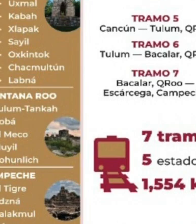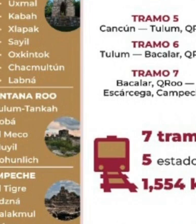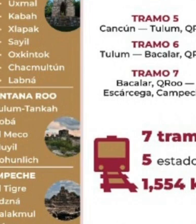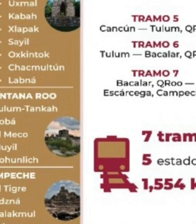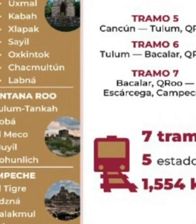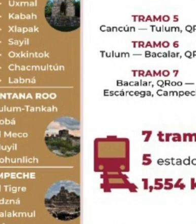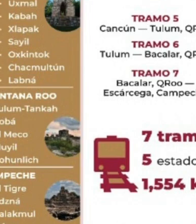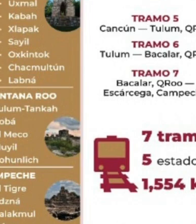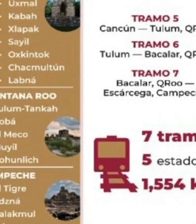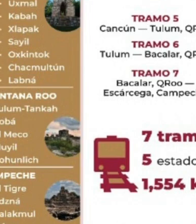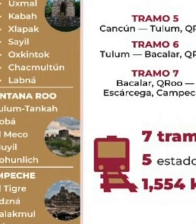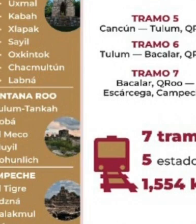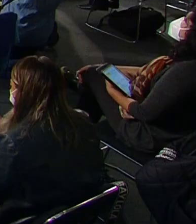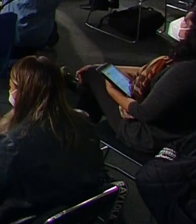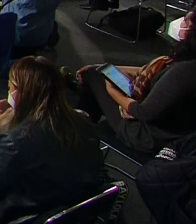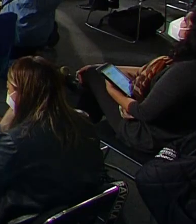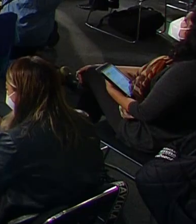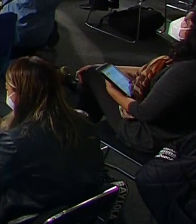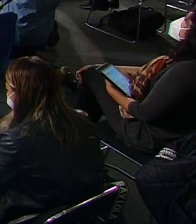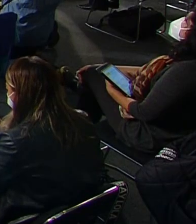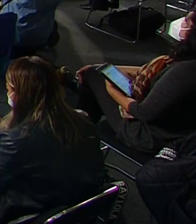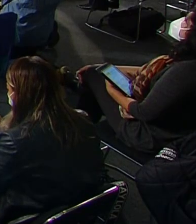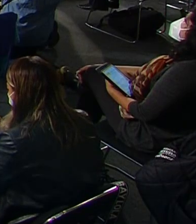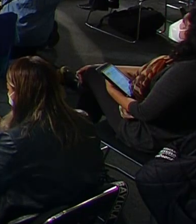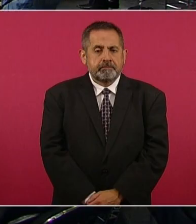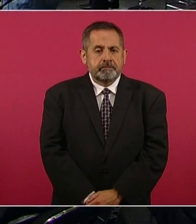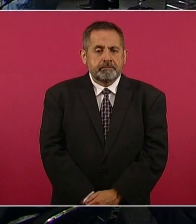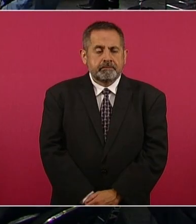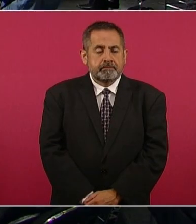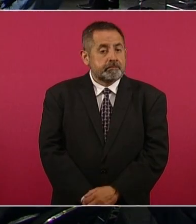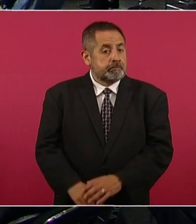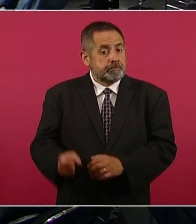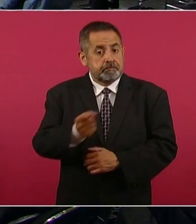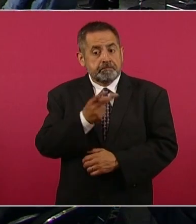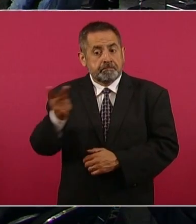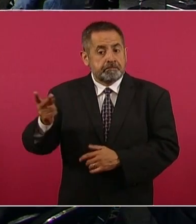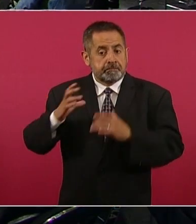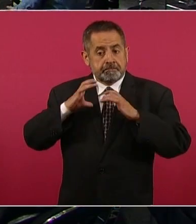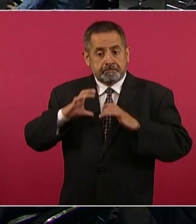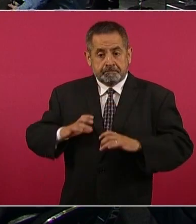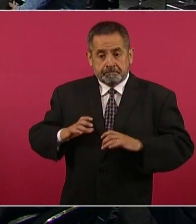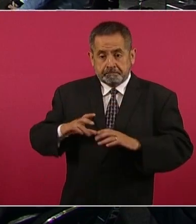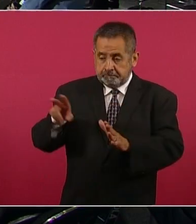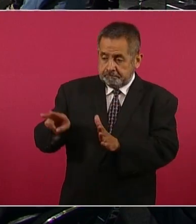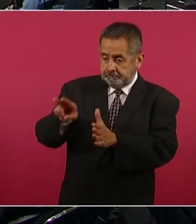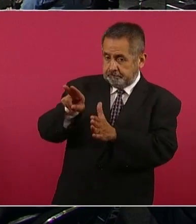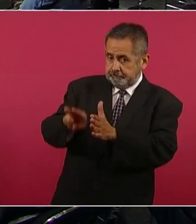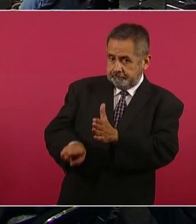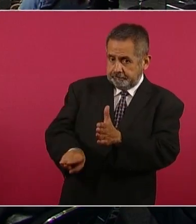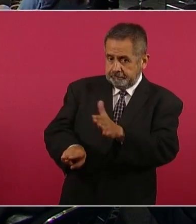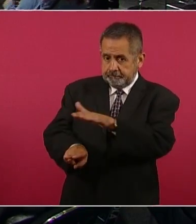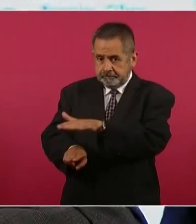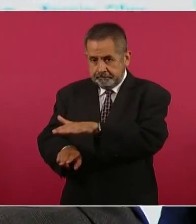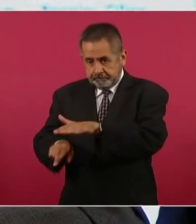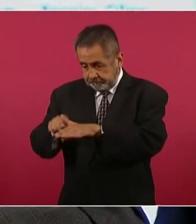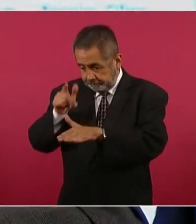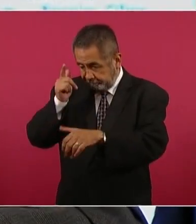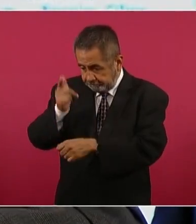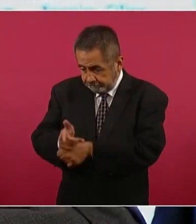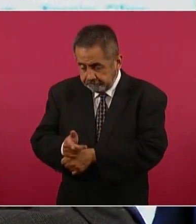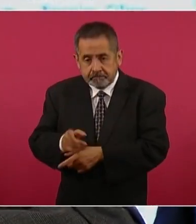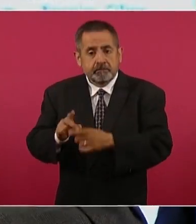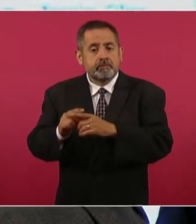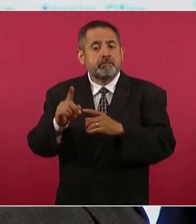humanos, algunos en superficie y algunos también sumergidos en cuevas o cenotes.